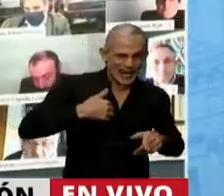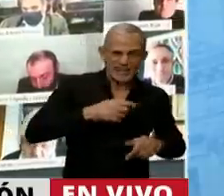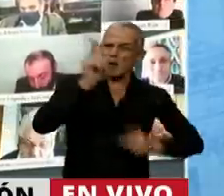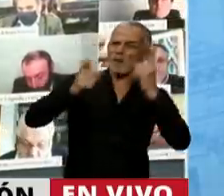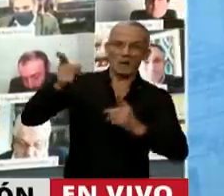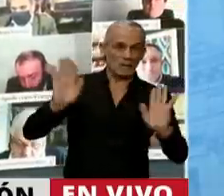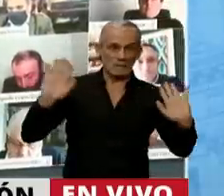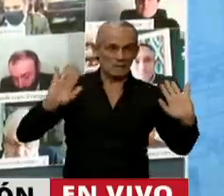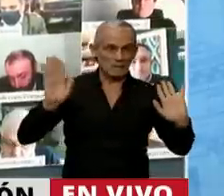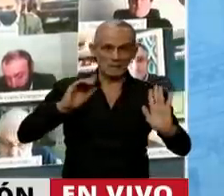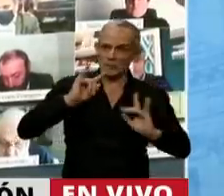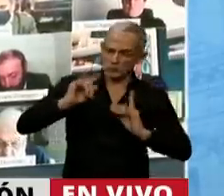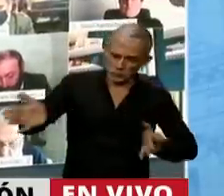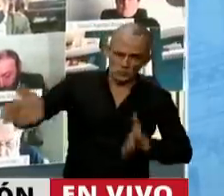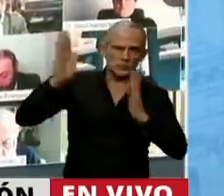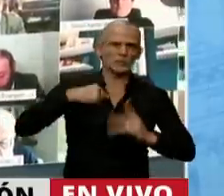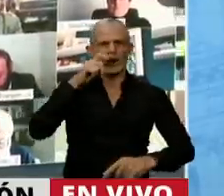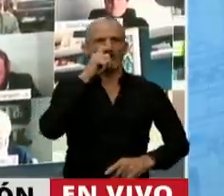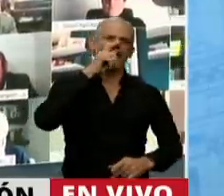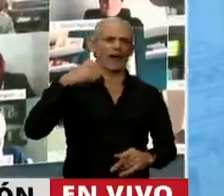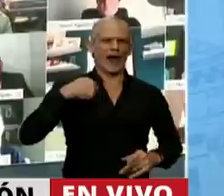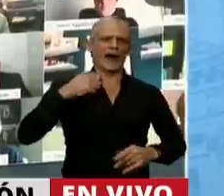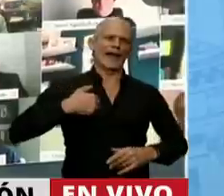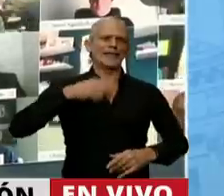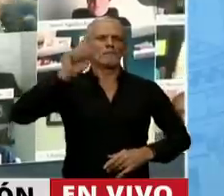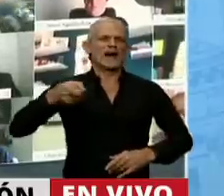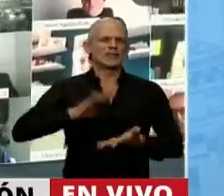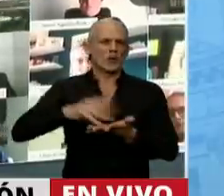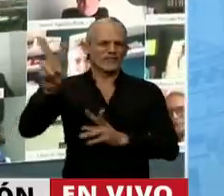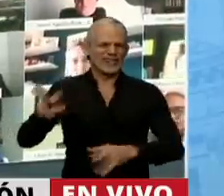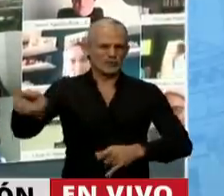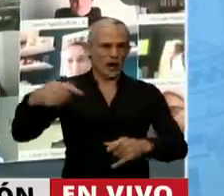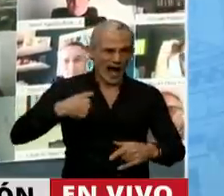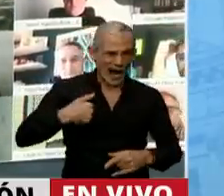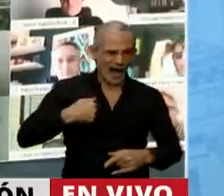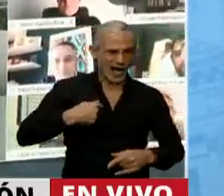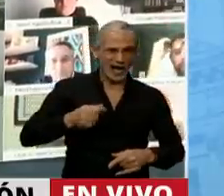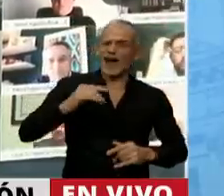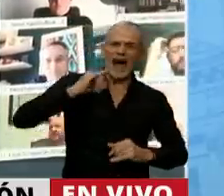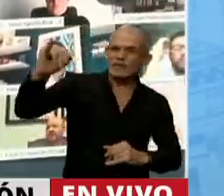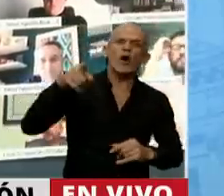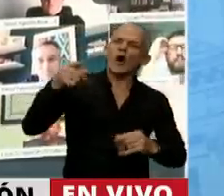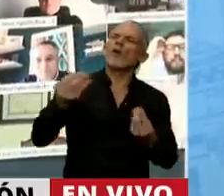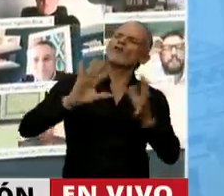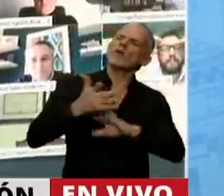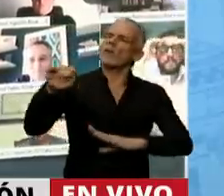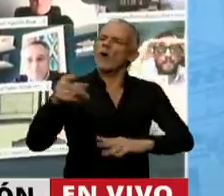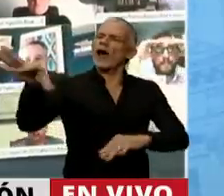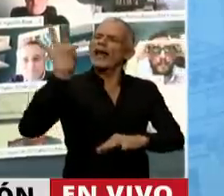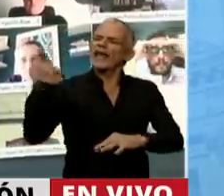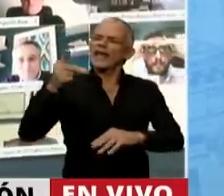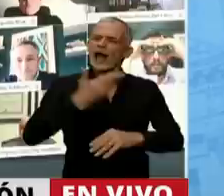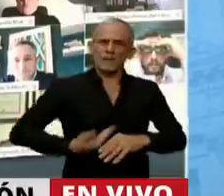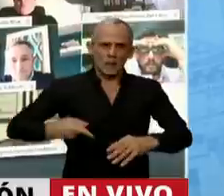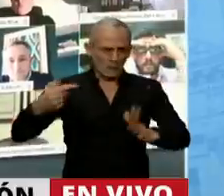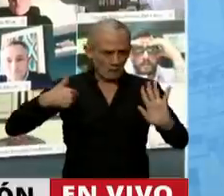tienen que hacer. No seamos pedantes. No necesitan que desde acá les digamos cómo tienen que elegir a